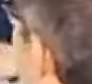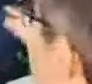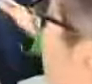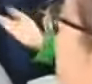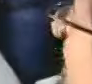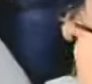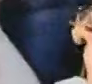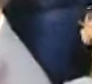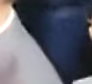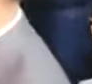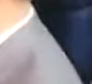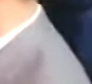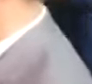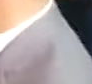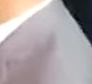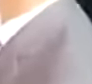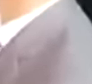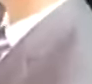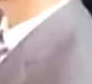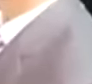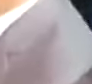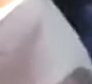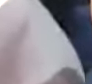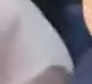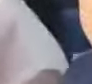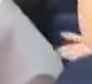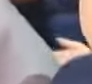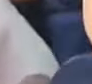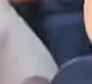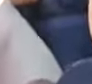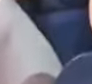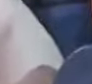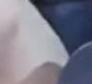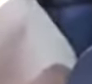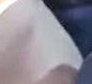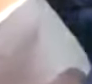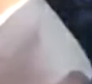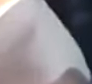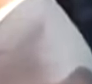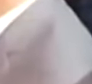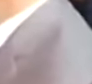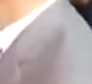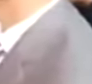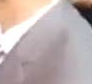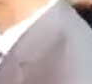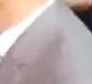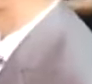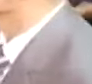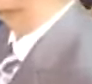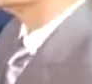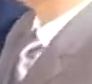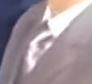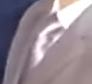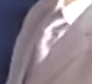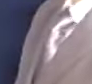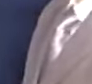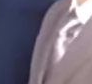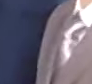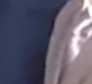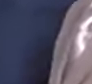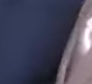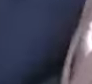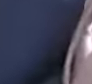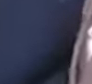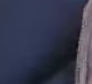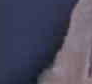destacar datos que quedarán en la historia en lo que fue esta jornada del domingo pasado. Más de 350.000 hombres y mujeres de